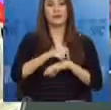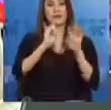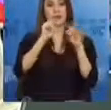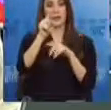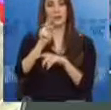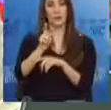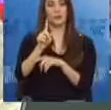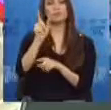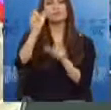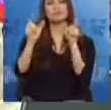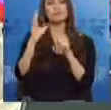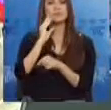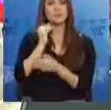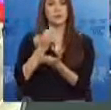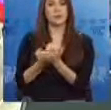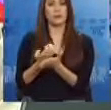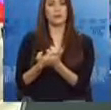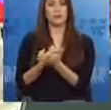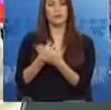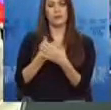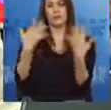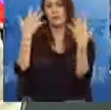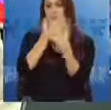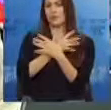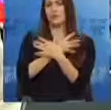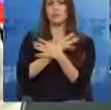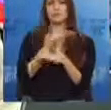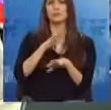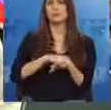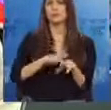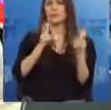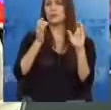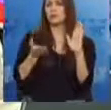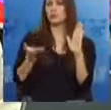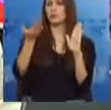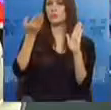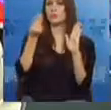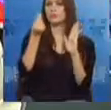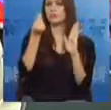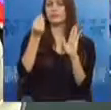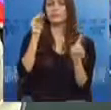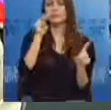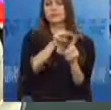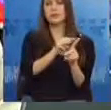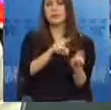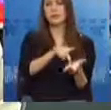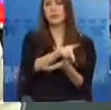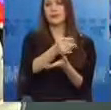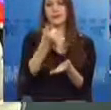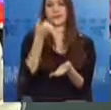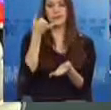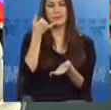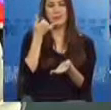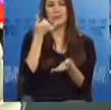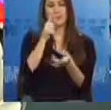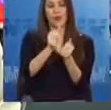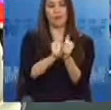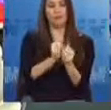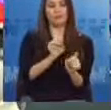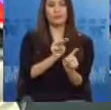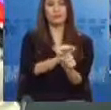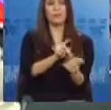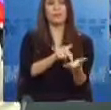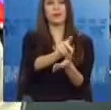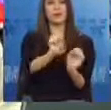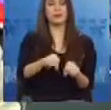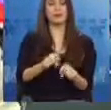Expertos en economía se refirieron a la confusión generada en torno a la implementación del dinero electrónico de parte de los bancos privados. Recordemos que la